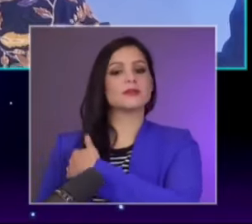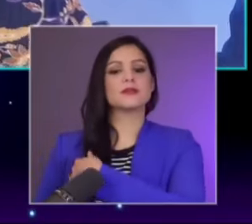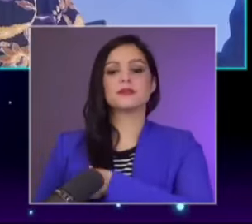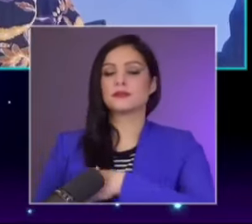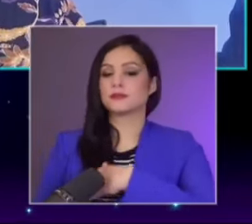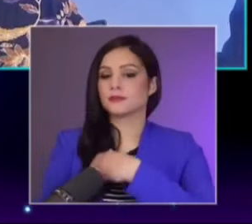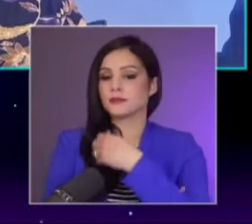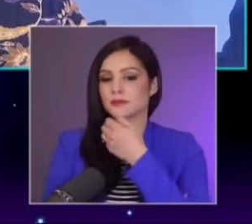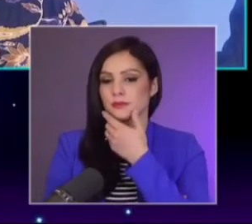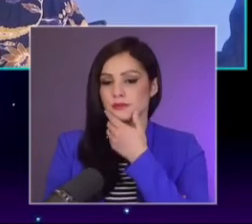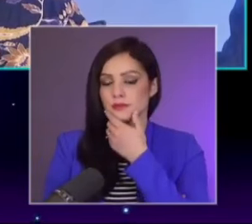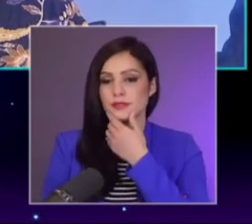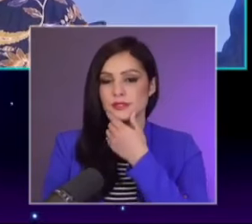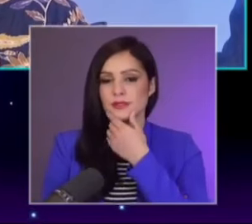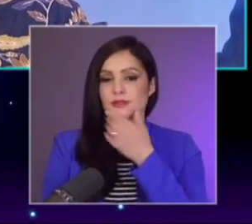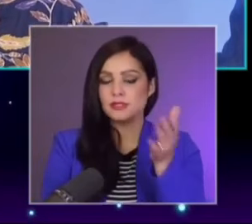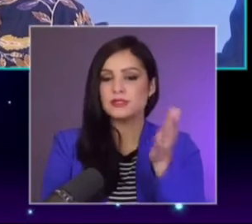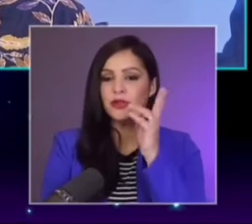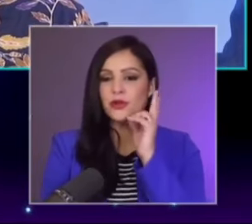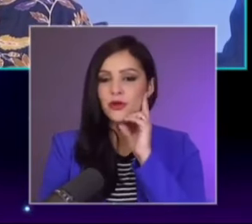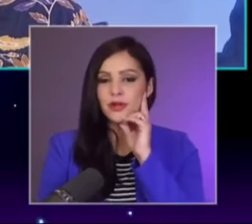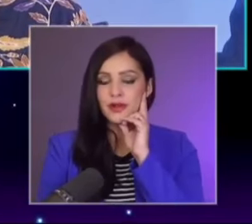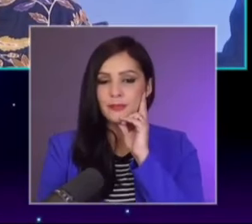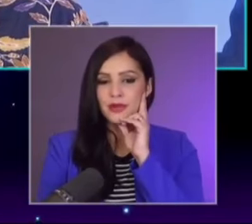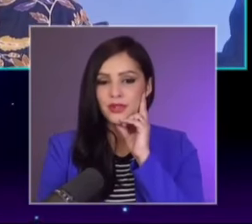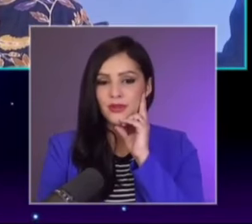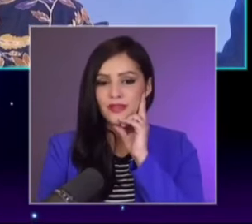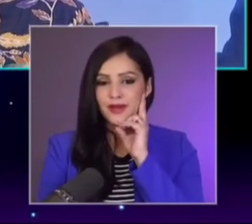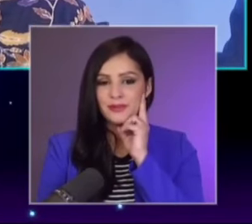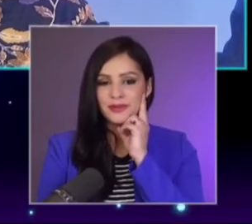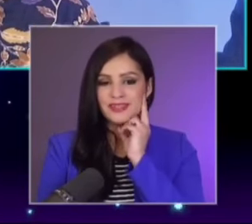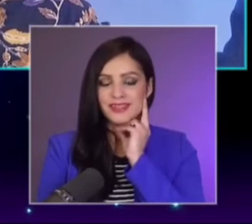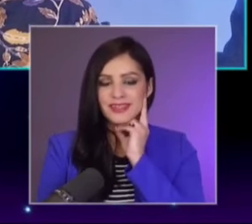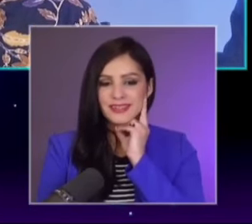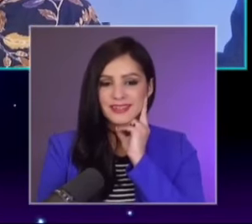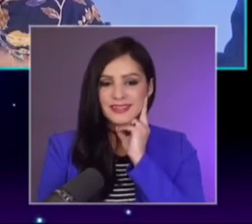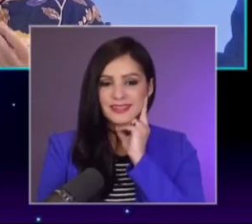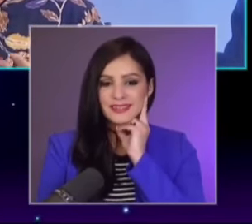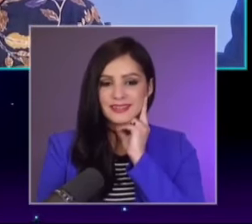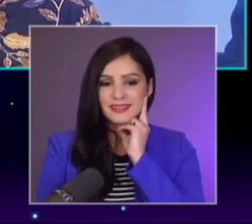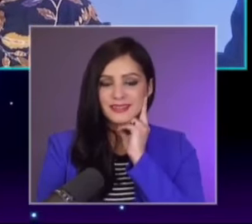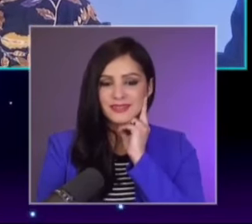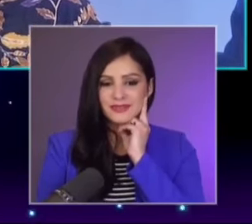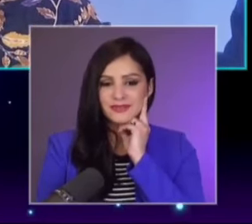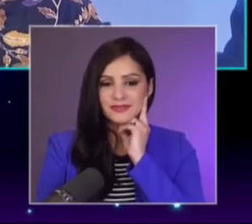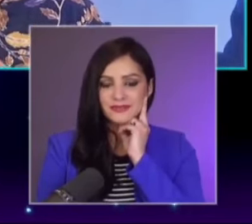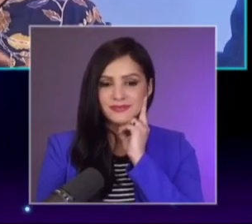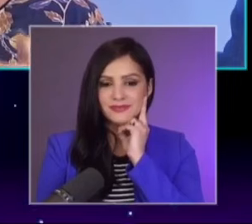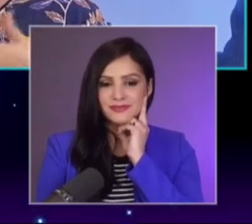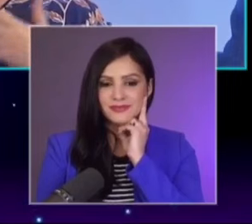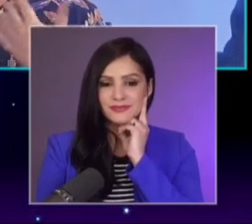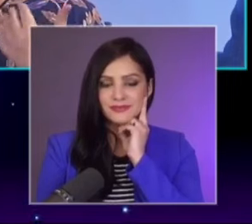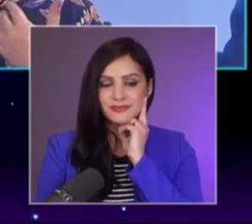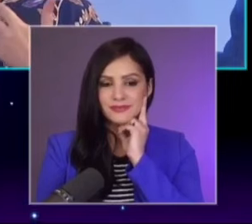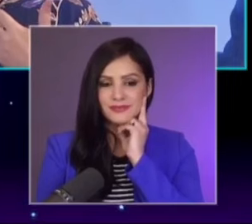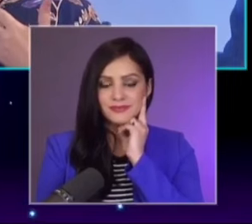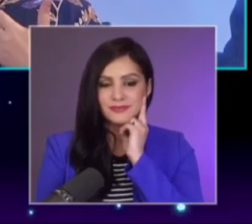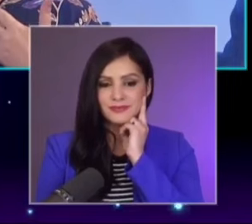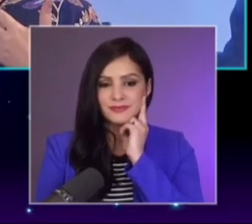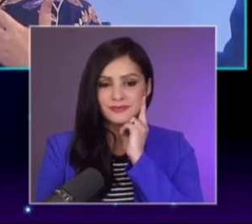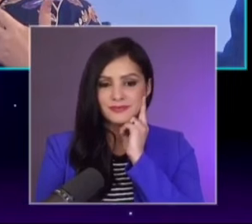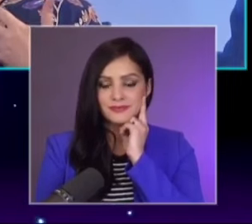Ay perdón Diana es que no te había visto responde Yolanda resp Bueno mira es que es muy variado y también las